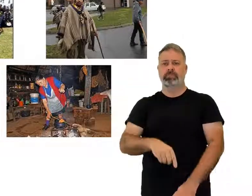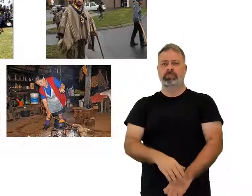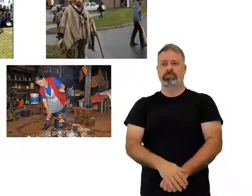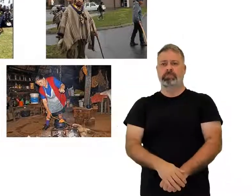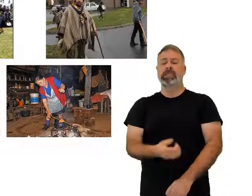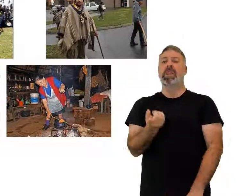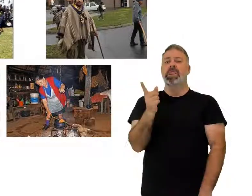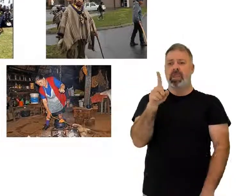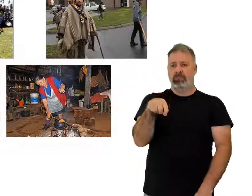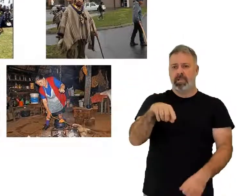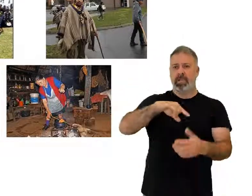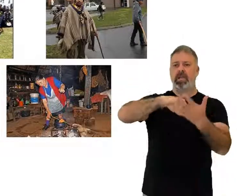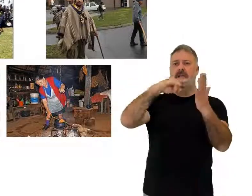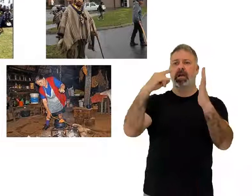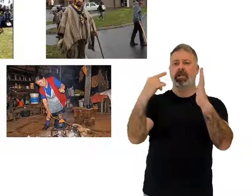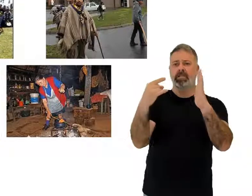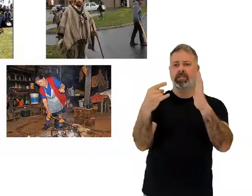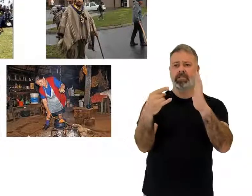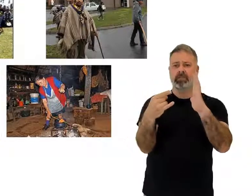y artefactos